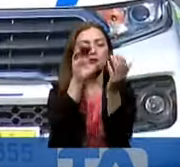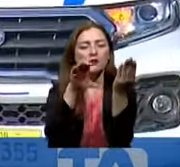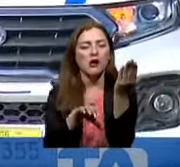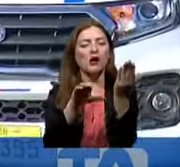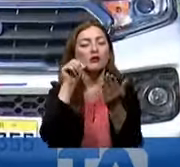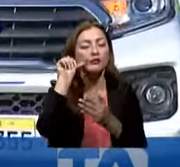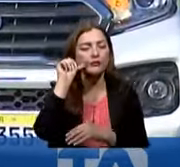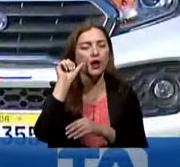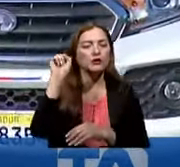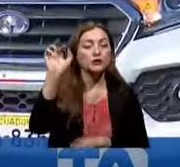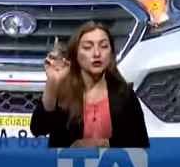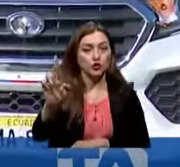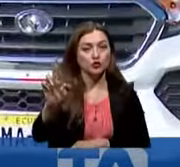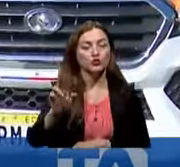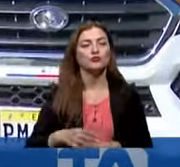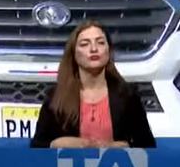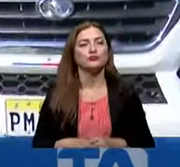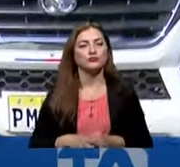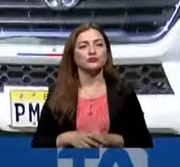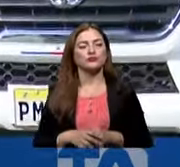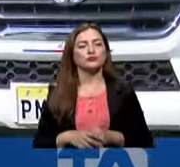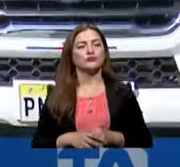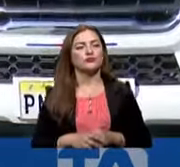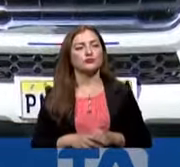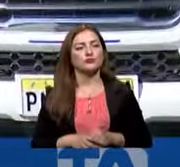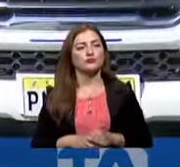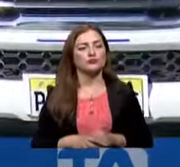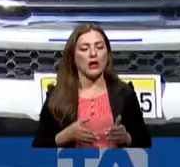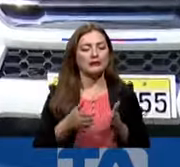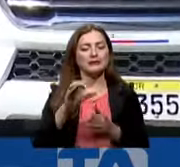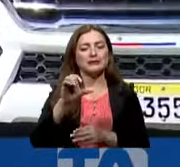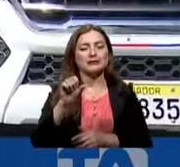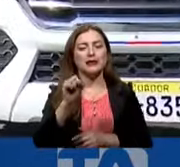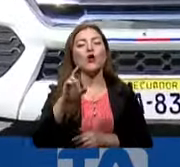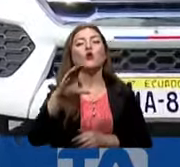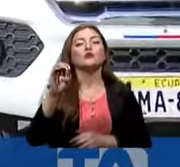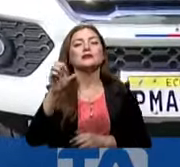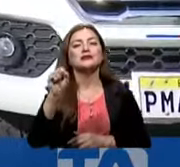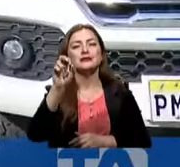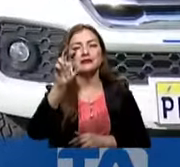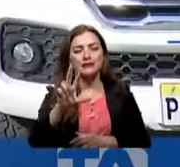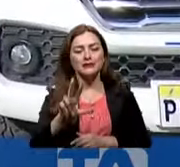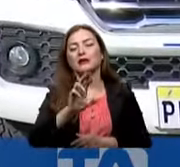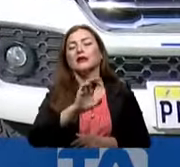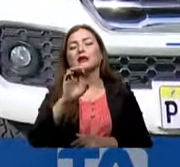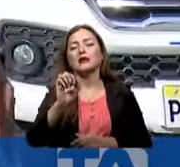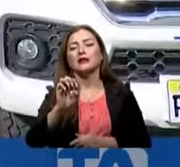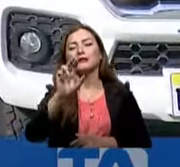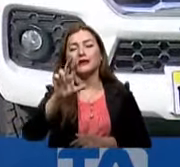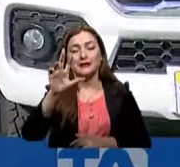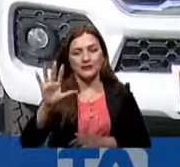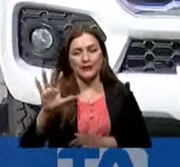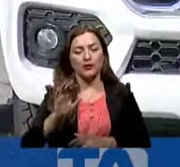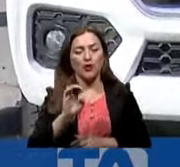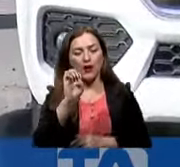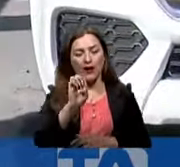parroquia de Amaguaña, bien al sur de la capital, pues justo en la calle Los Sauces y la E35, que son vías bastante importantes, sobre todo